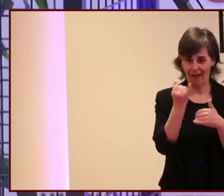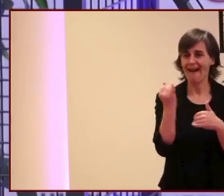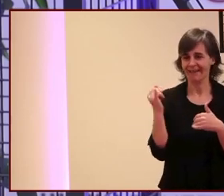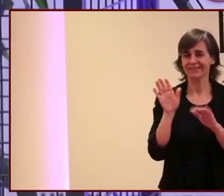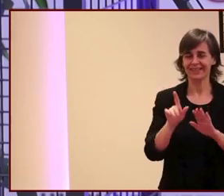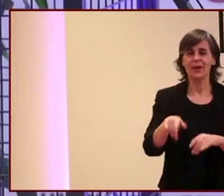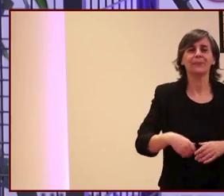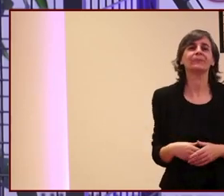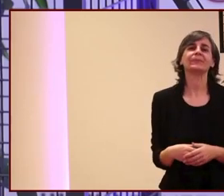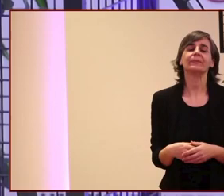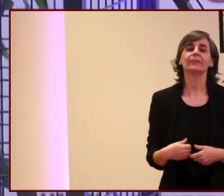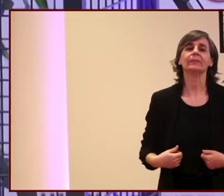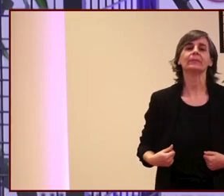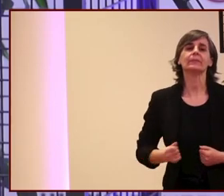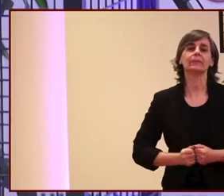bueno